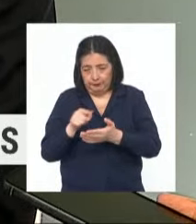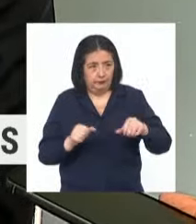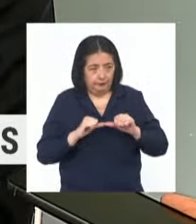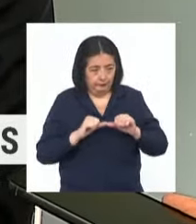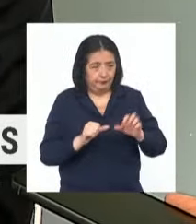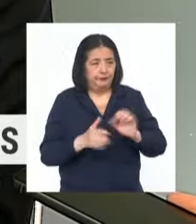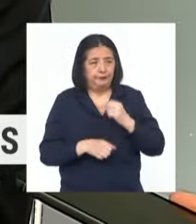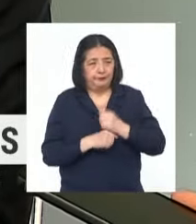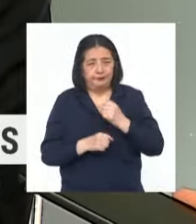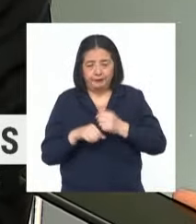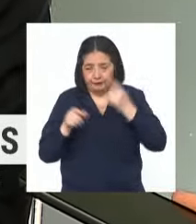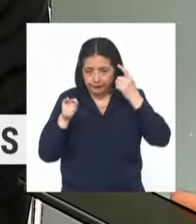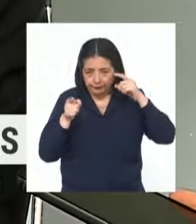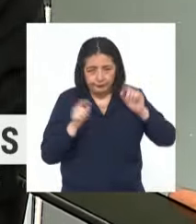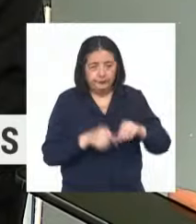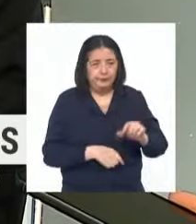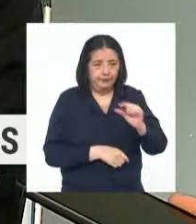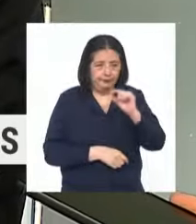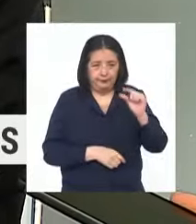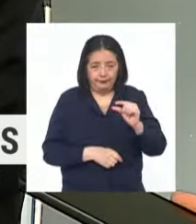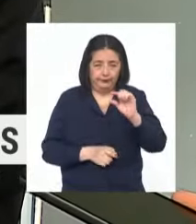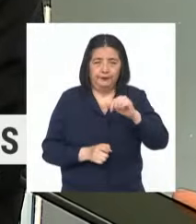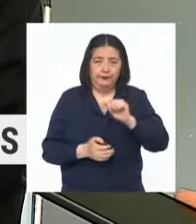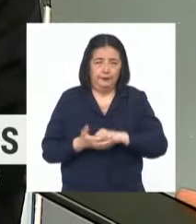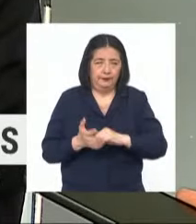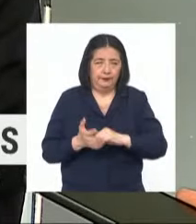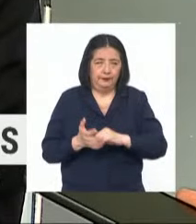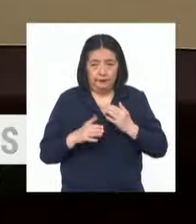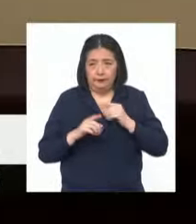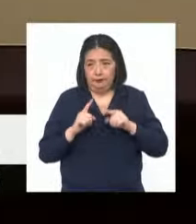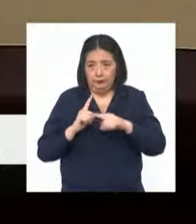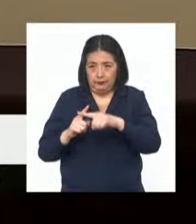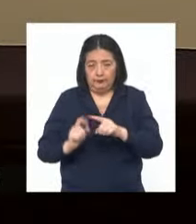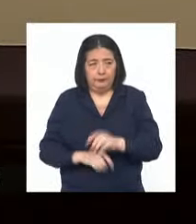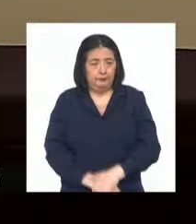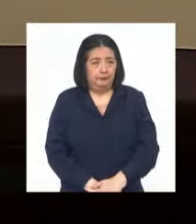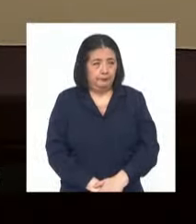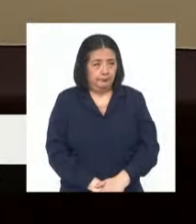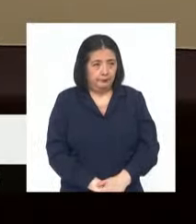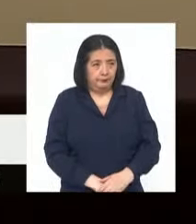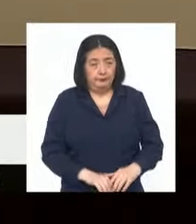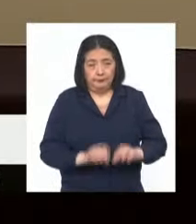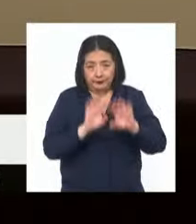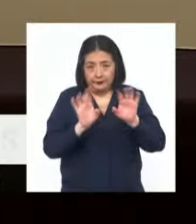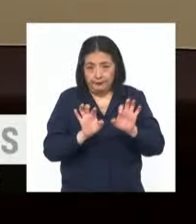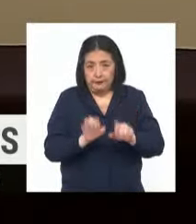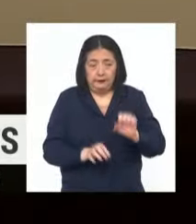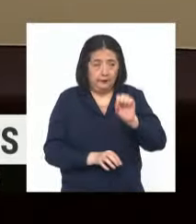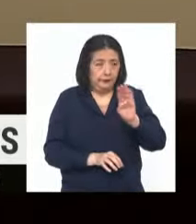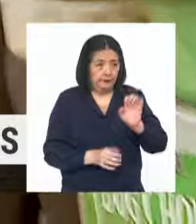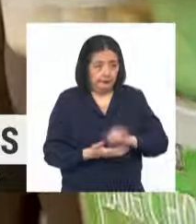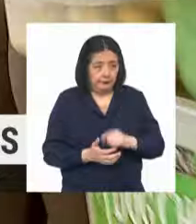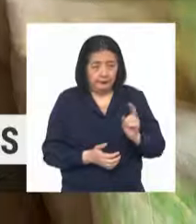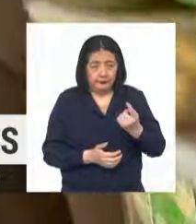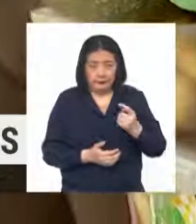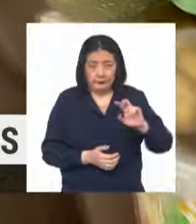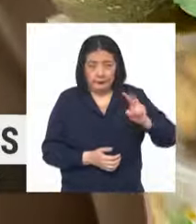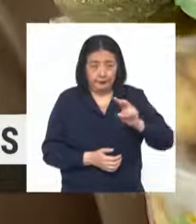de coordinación con Google para que pueda ser también bloqueados, ¿no? El portal de la SBS ha recibido solo